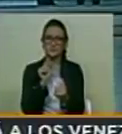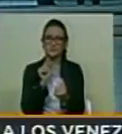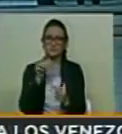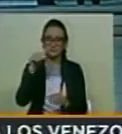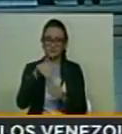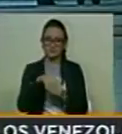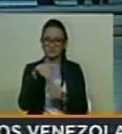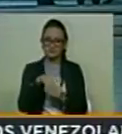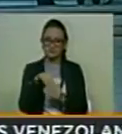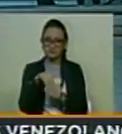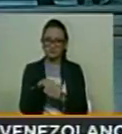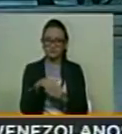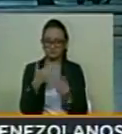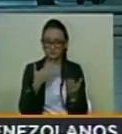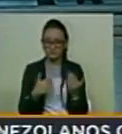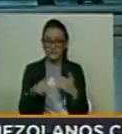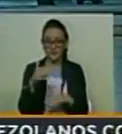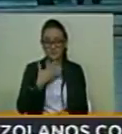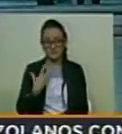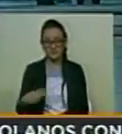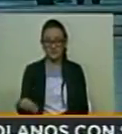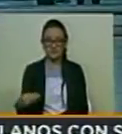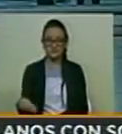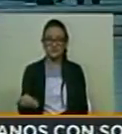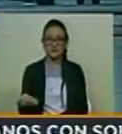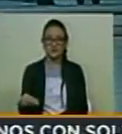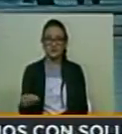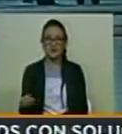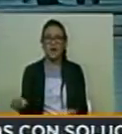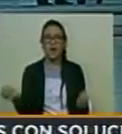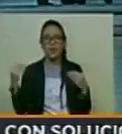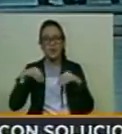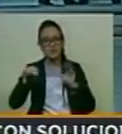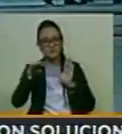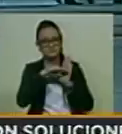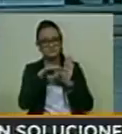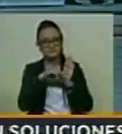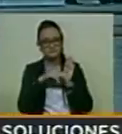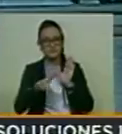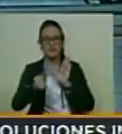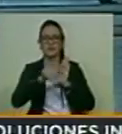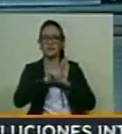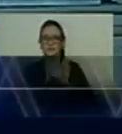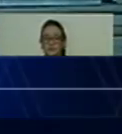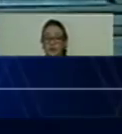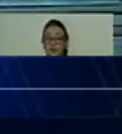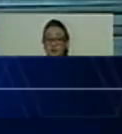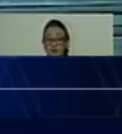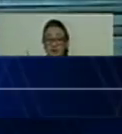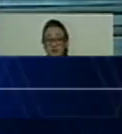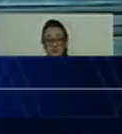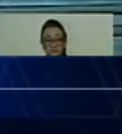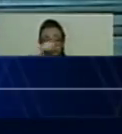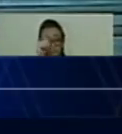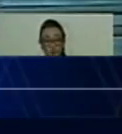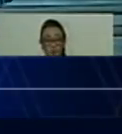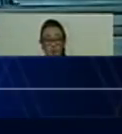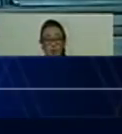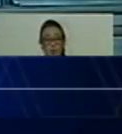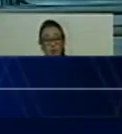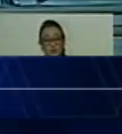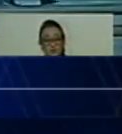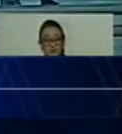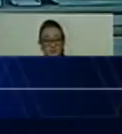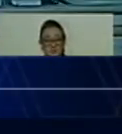Flores. Luego de esta convocatoria que han hecho a los candidatos, esperamos también imágenes de la llegada de otros candidatos. Hasta el momento se han